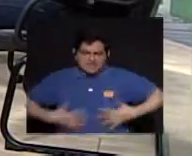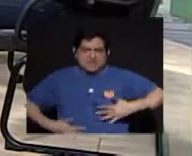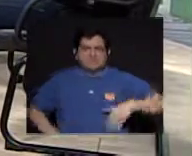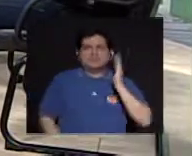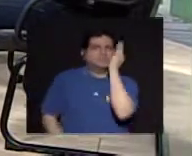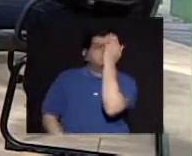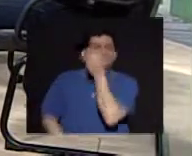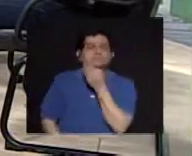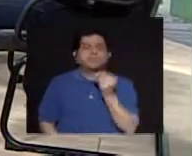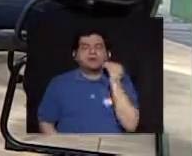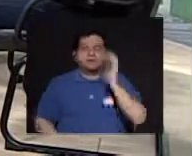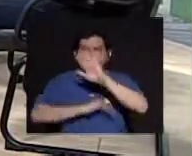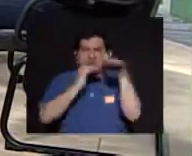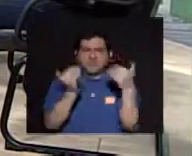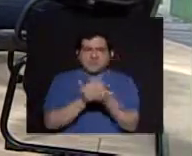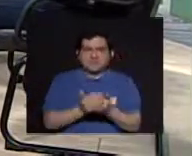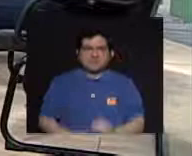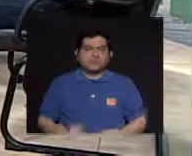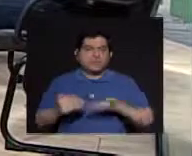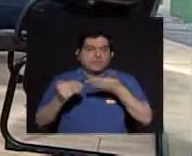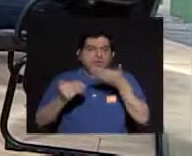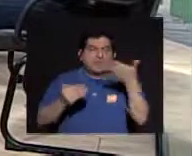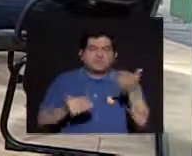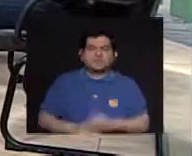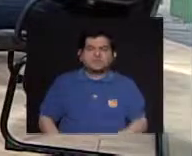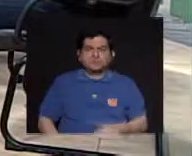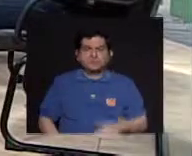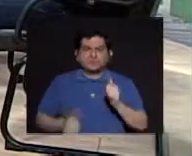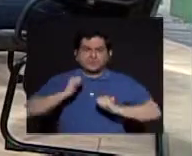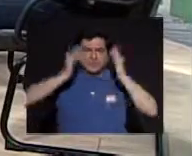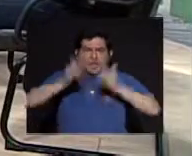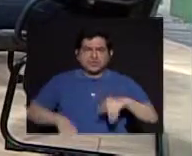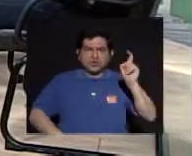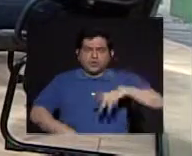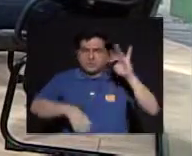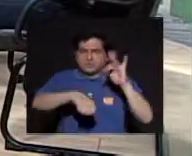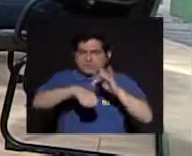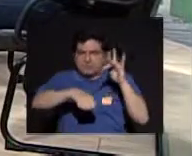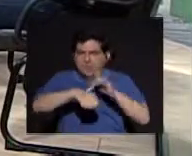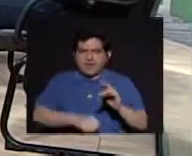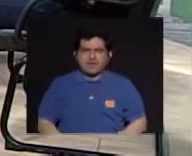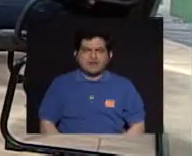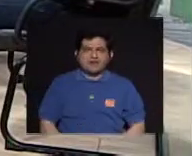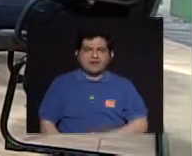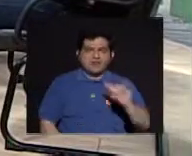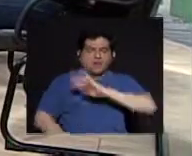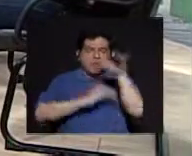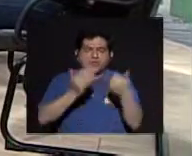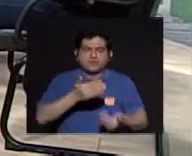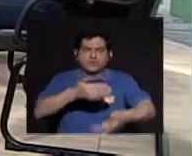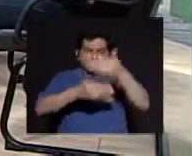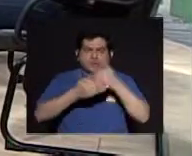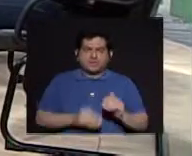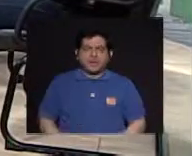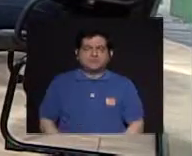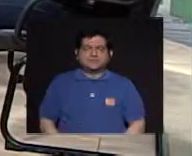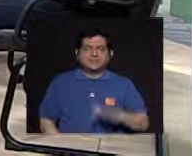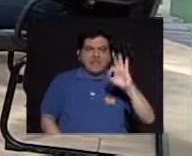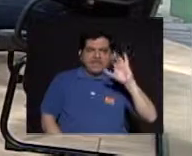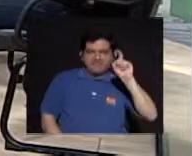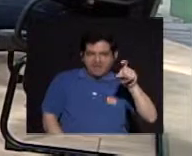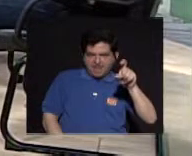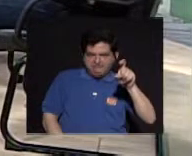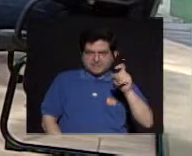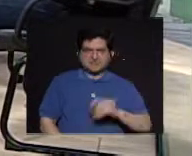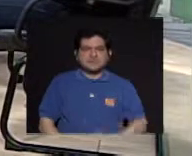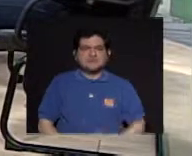del vestuario, del maquillaje, de todos los props, que son las cosas que los actores tienen que tocar. Y aparte todo lo que está detrás, digamos, todos